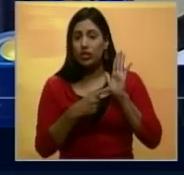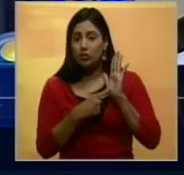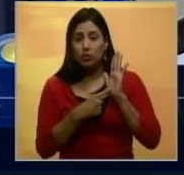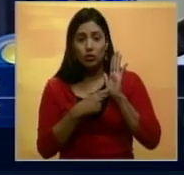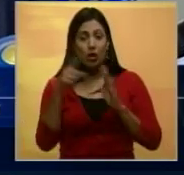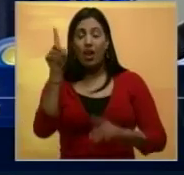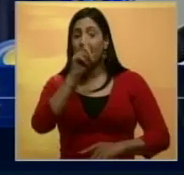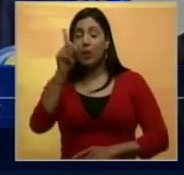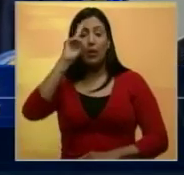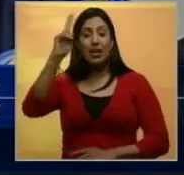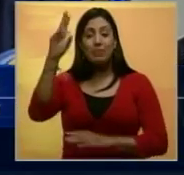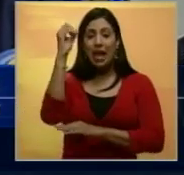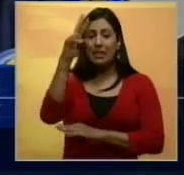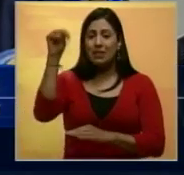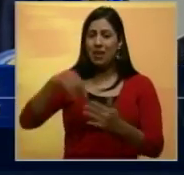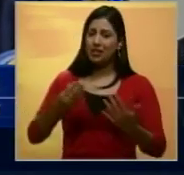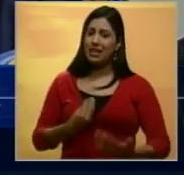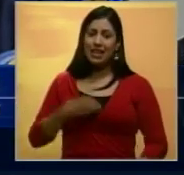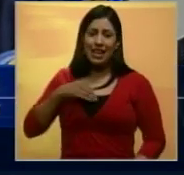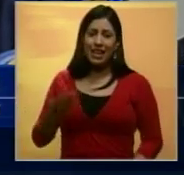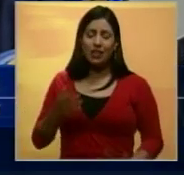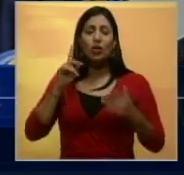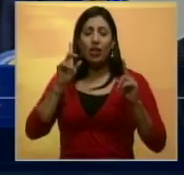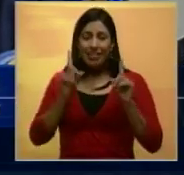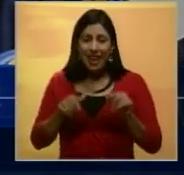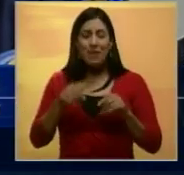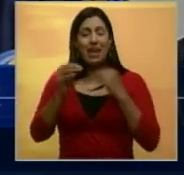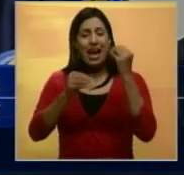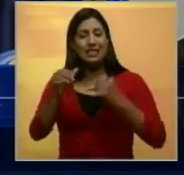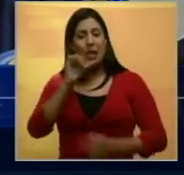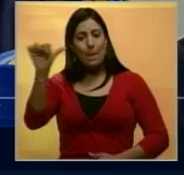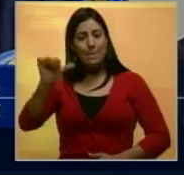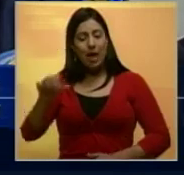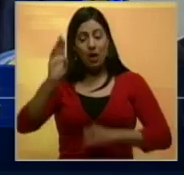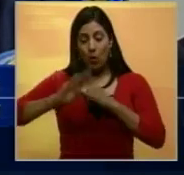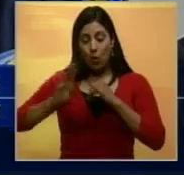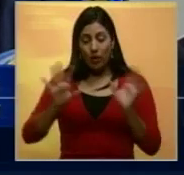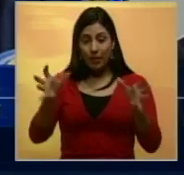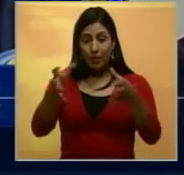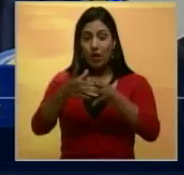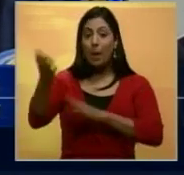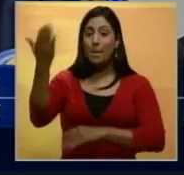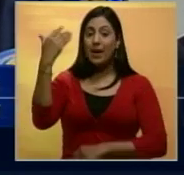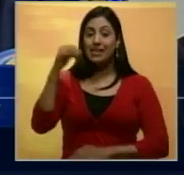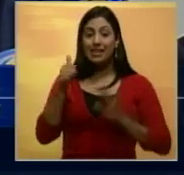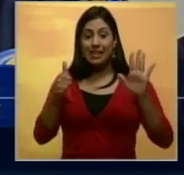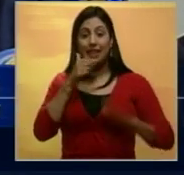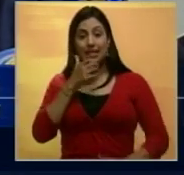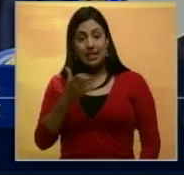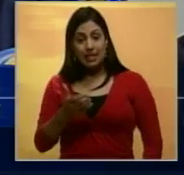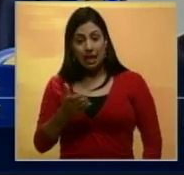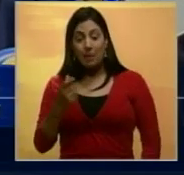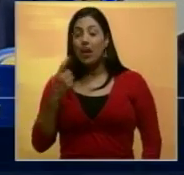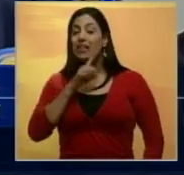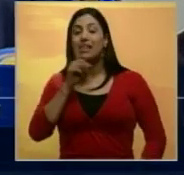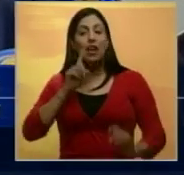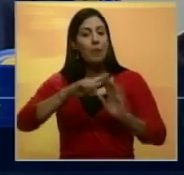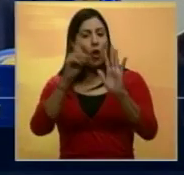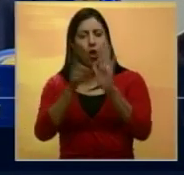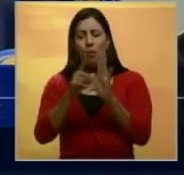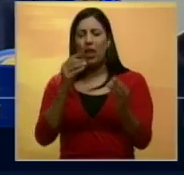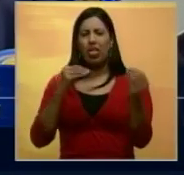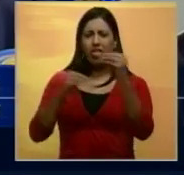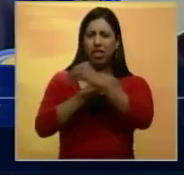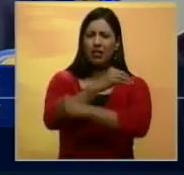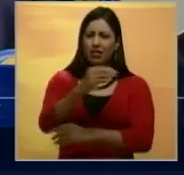a la Asamblea Nacional. Asevera que las medidas que se han tomado desde la última reunión el pasado 6 de diciembre son todo lo